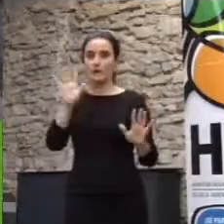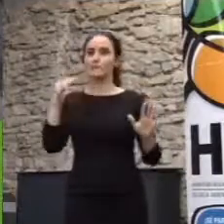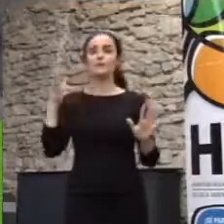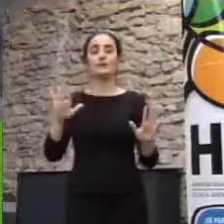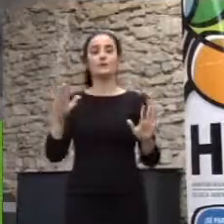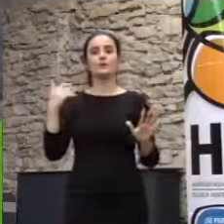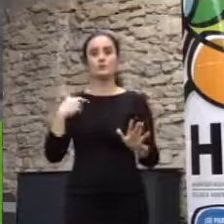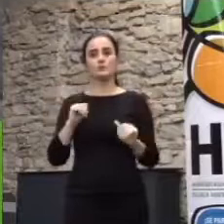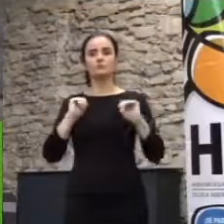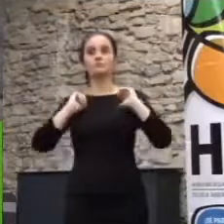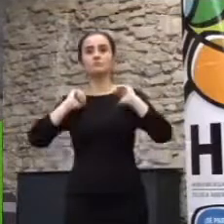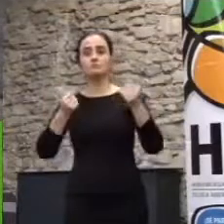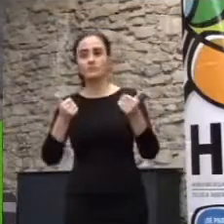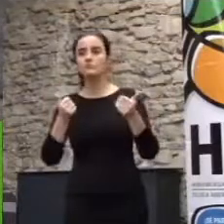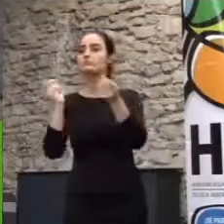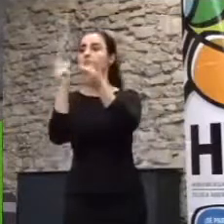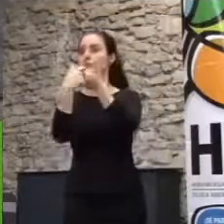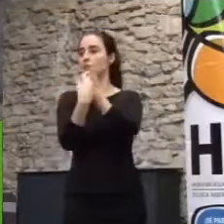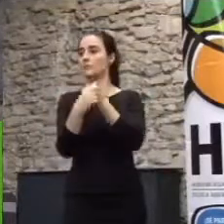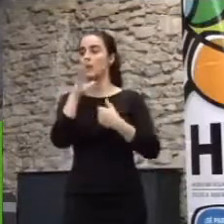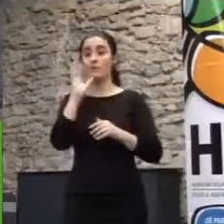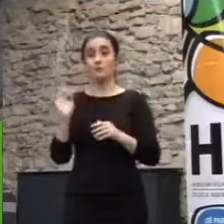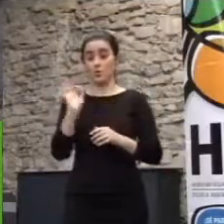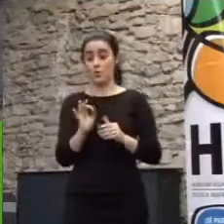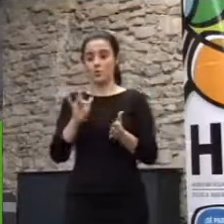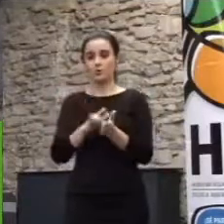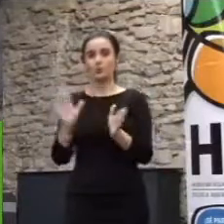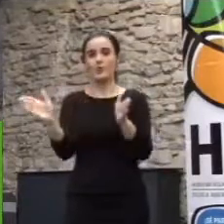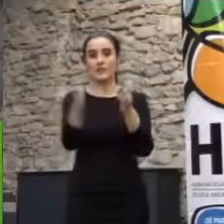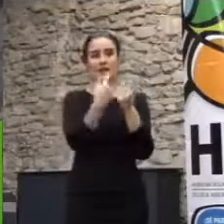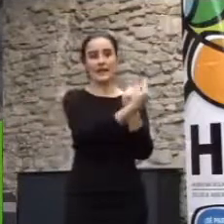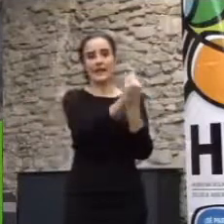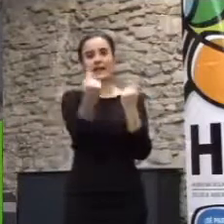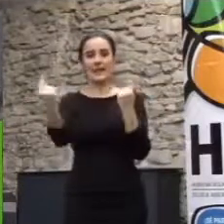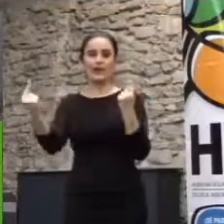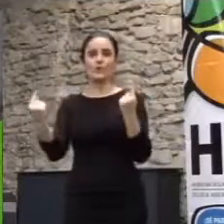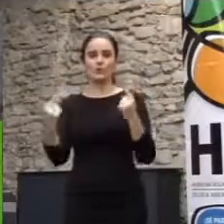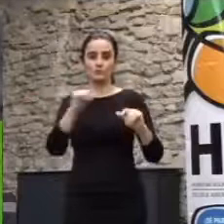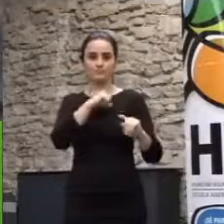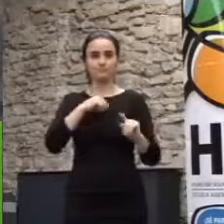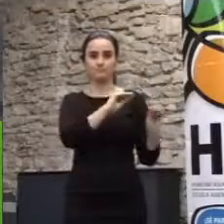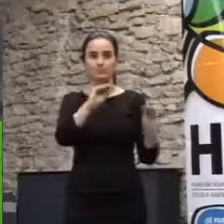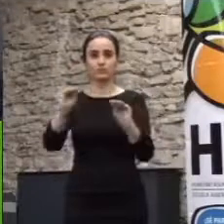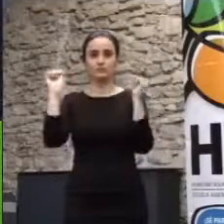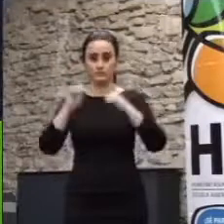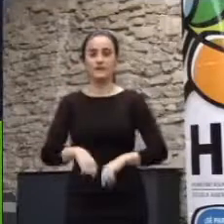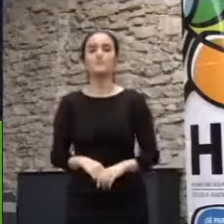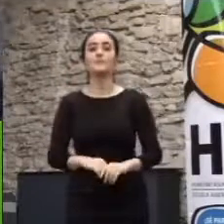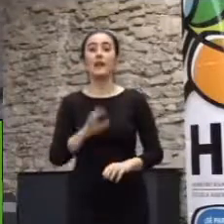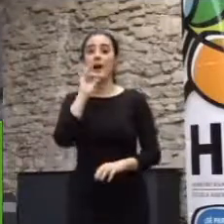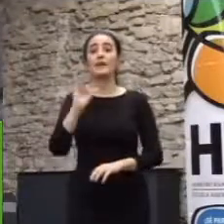las intervenciones y luego tendremos un cierre final por parte de cada uno y uno de vosotros. ¿De acuerdo? Vamos con esa primera